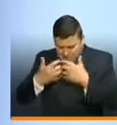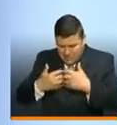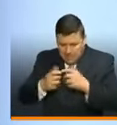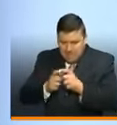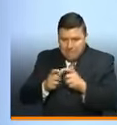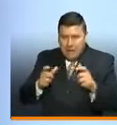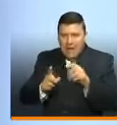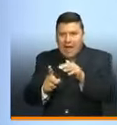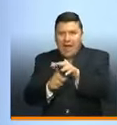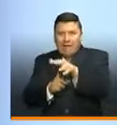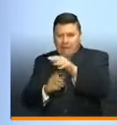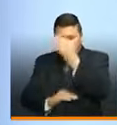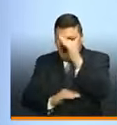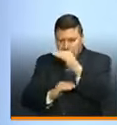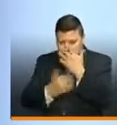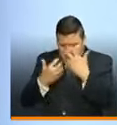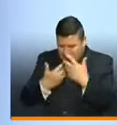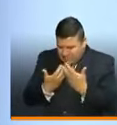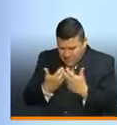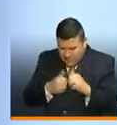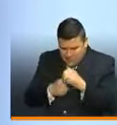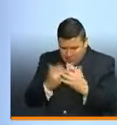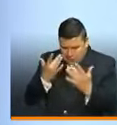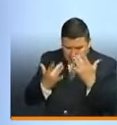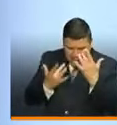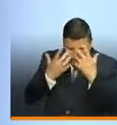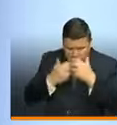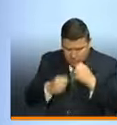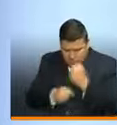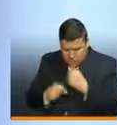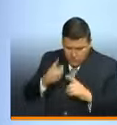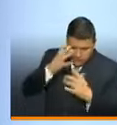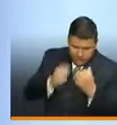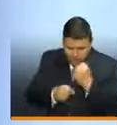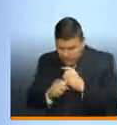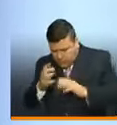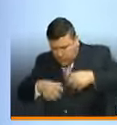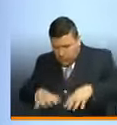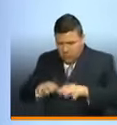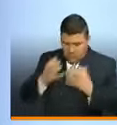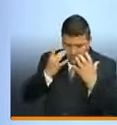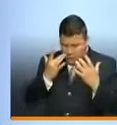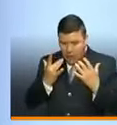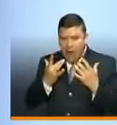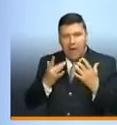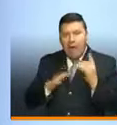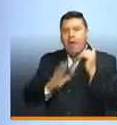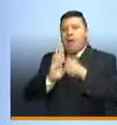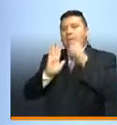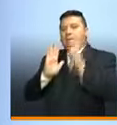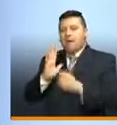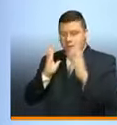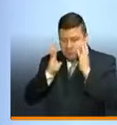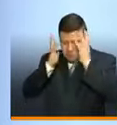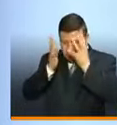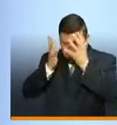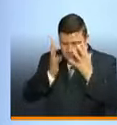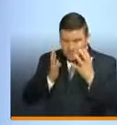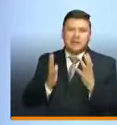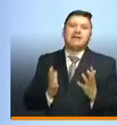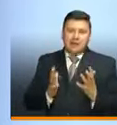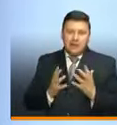mayor riesgo, la mayor tendencia a tocarse la cara, en algunas de esas actividades vamos a poner estas caretas como uno